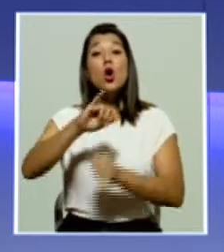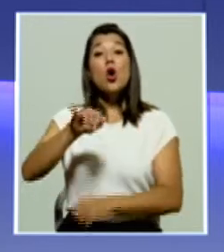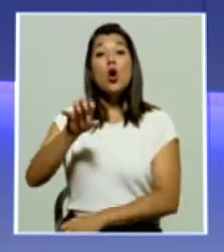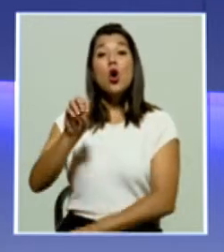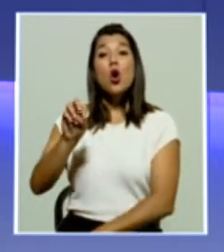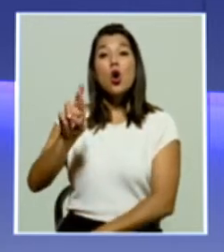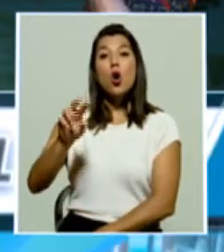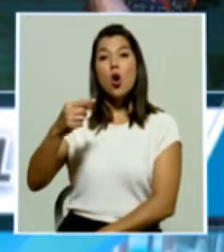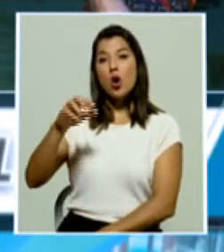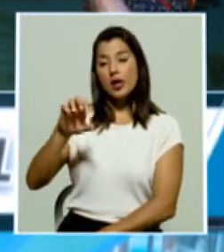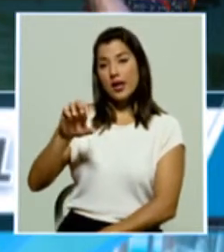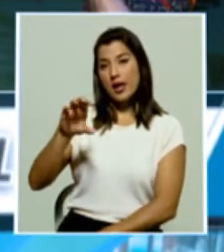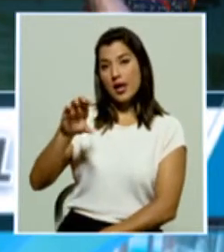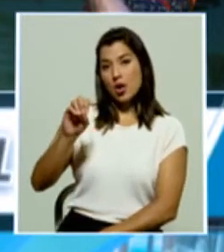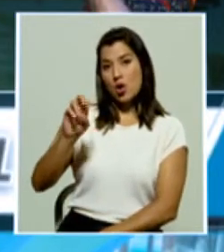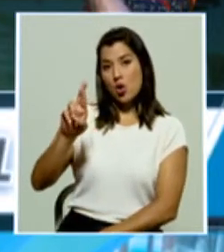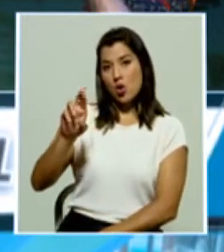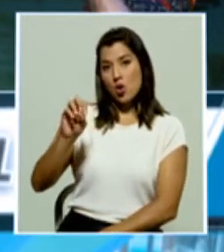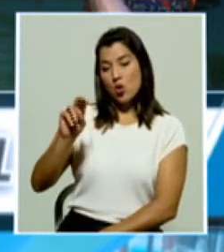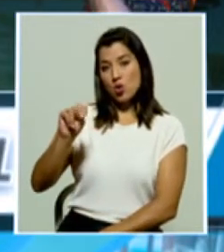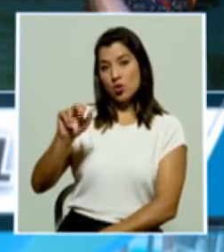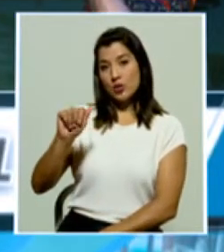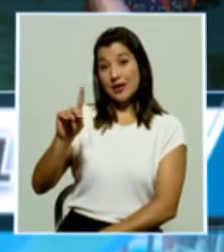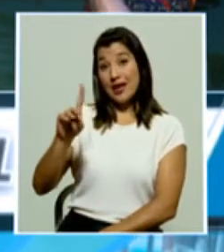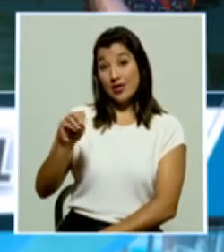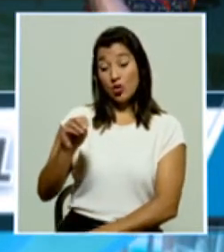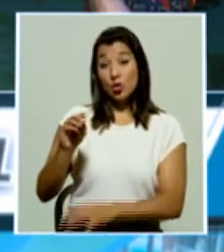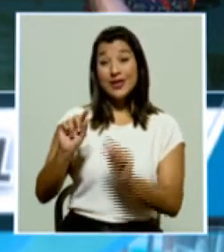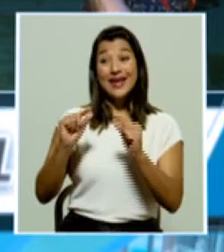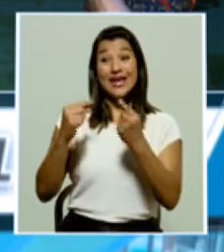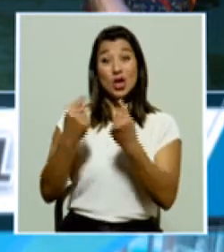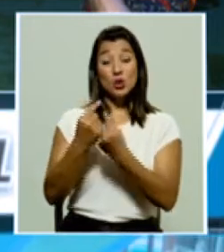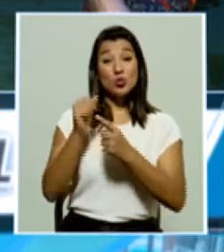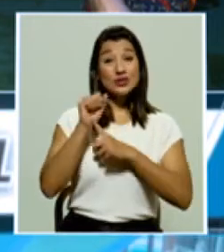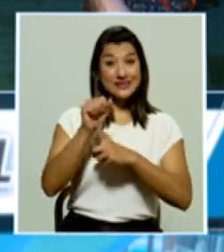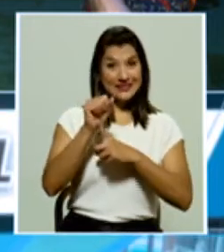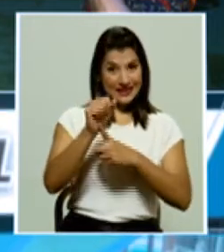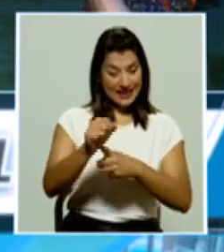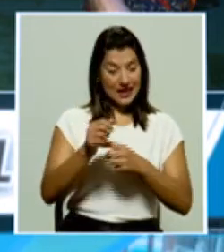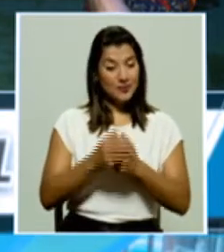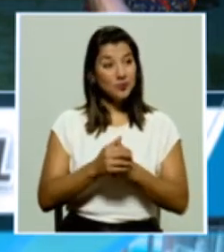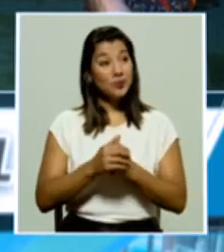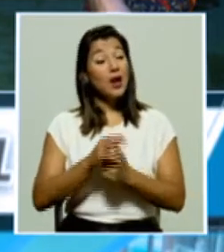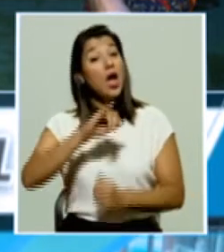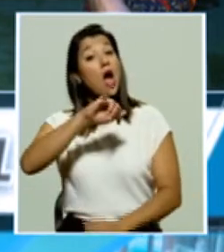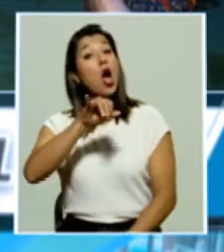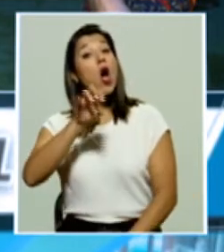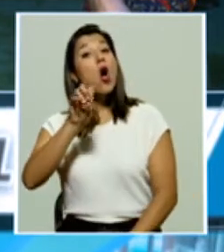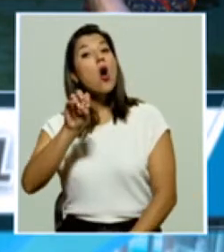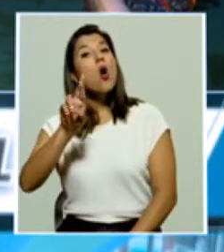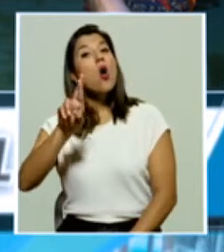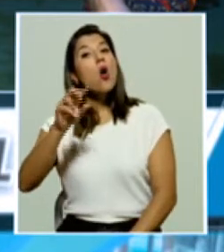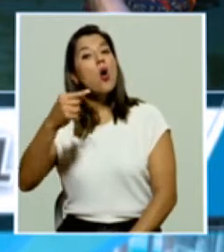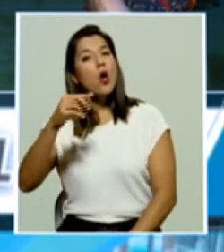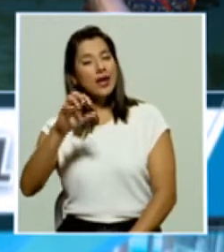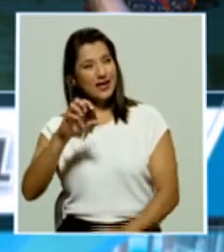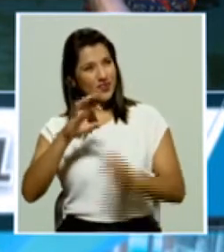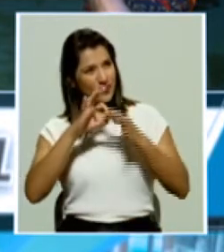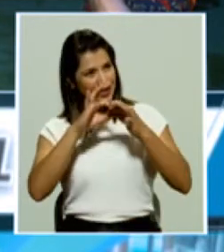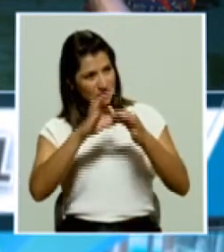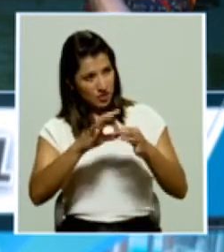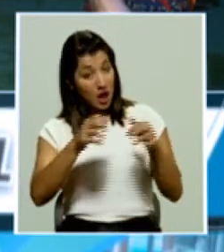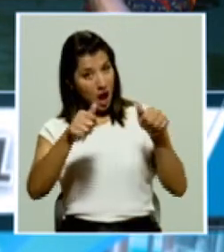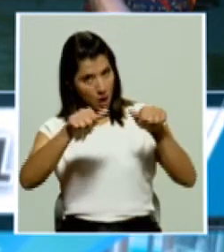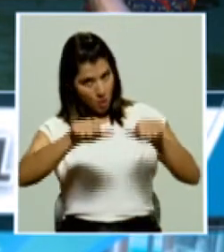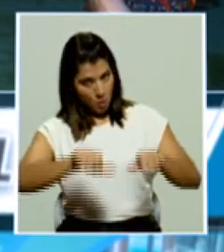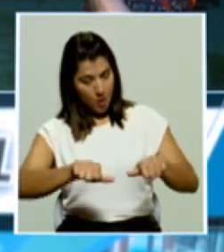del Bloque Unitario y Sindical. Don Jorge, de estos acuerdos, de lo que se llegó